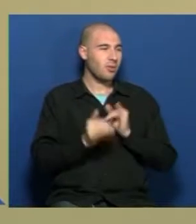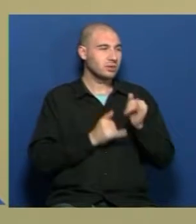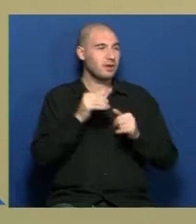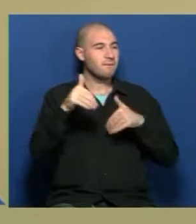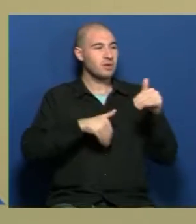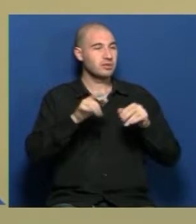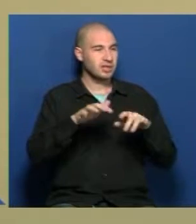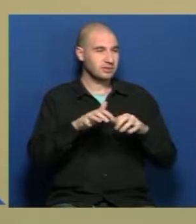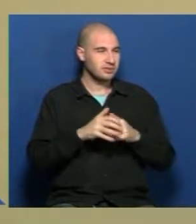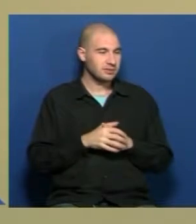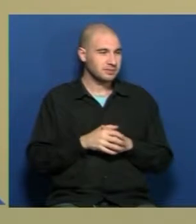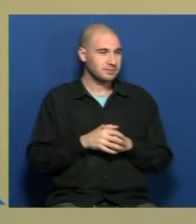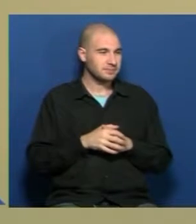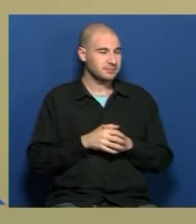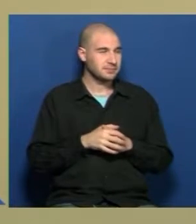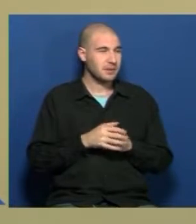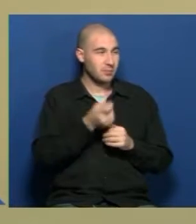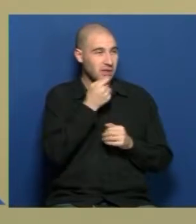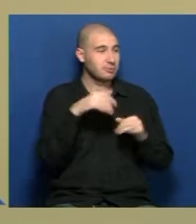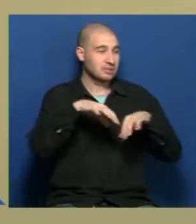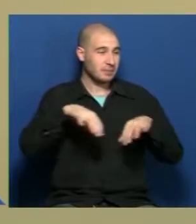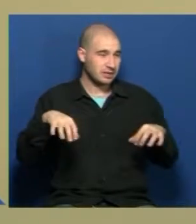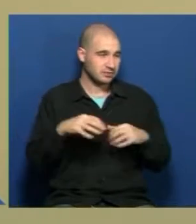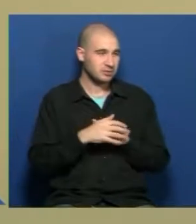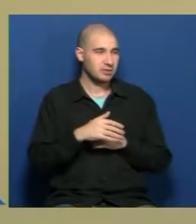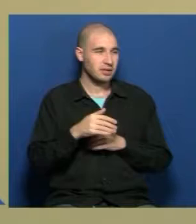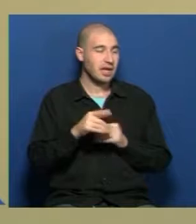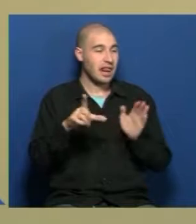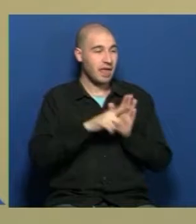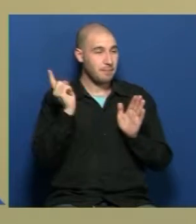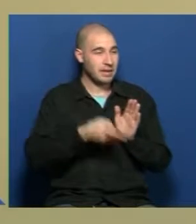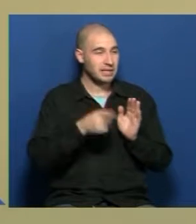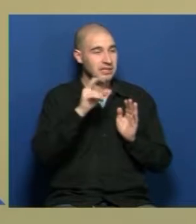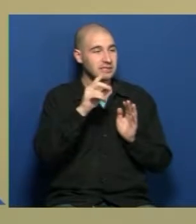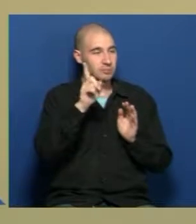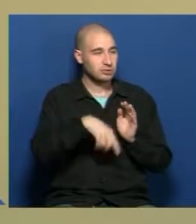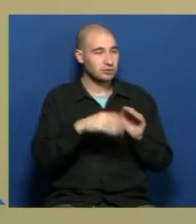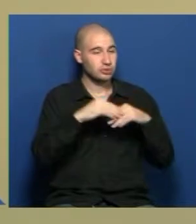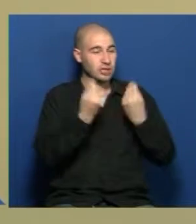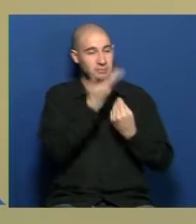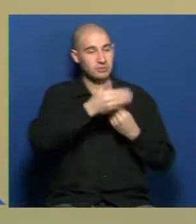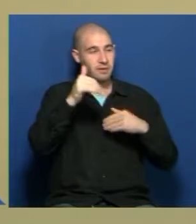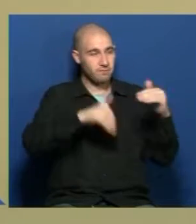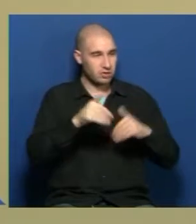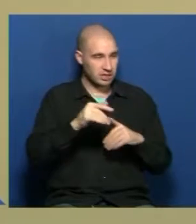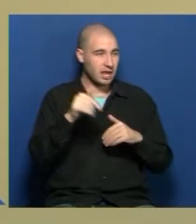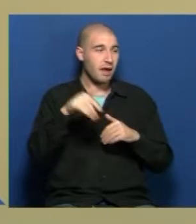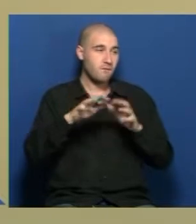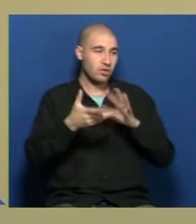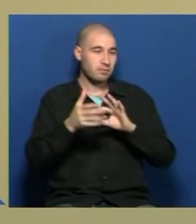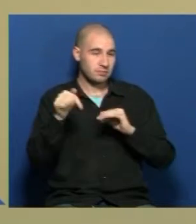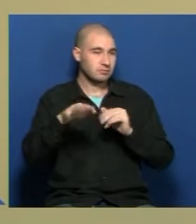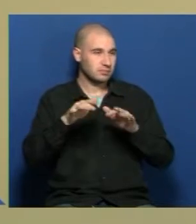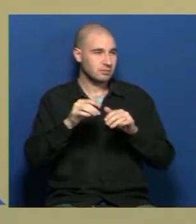voto electrónico. En el caso de que se desdoble, la normativa exige un 30% del padrón para que se vote de esa